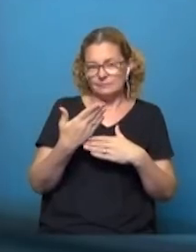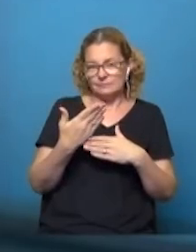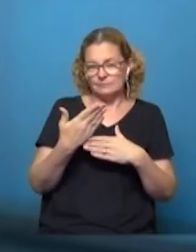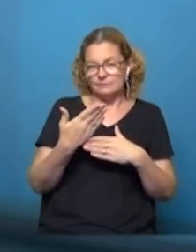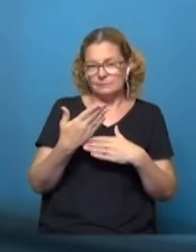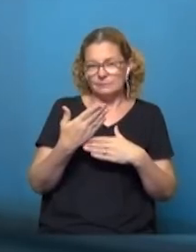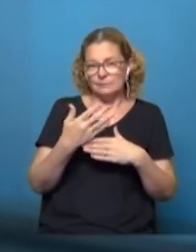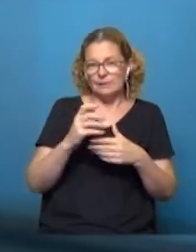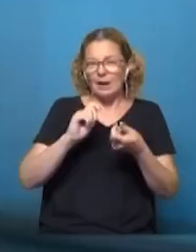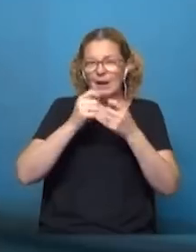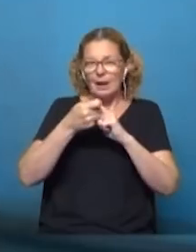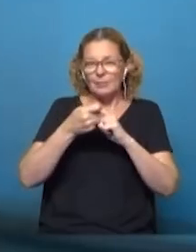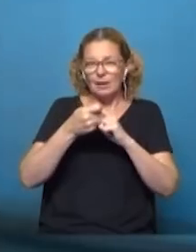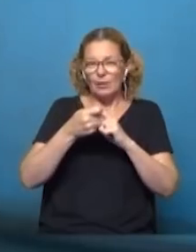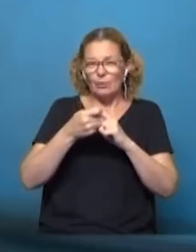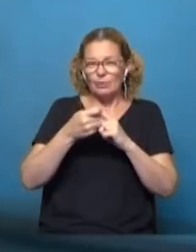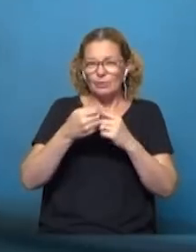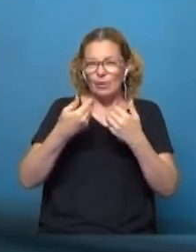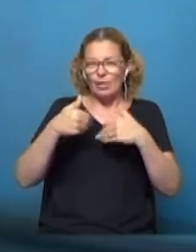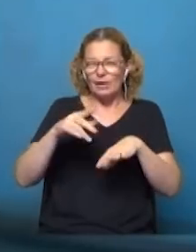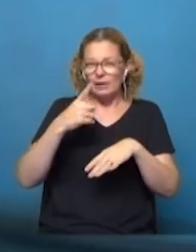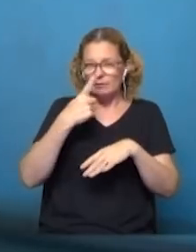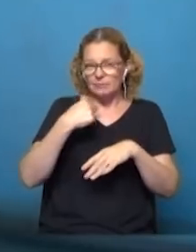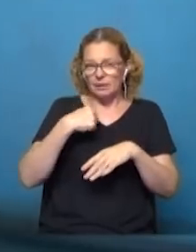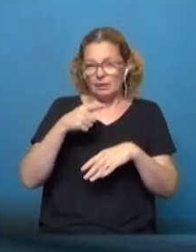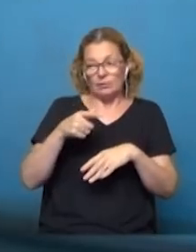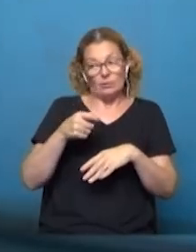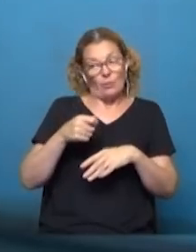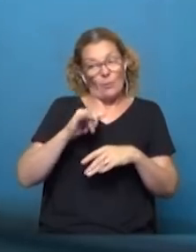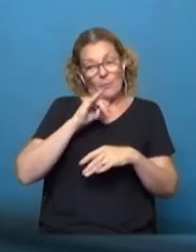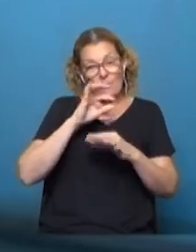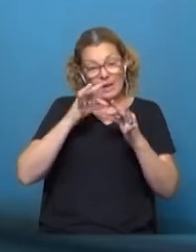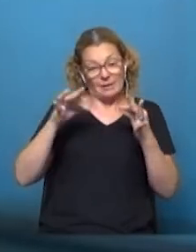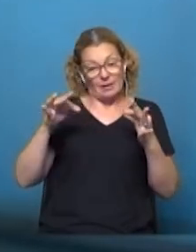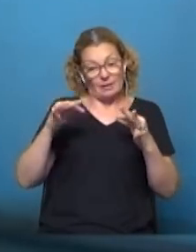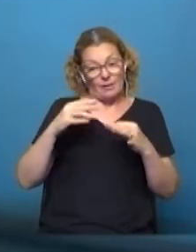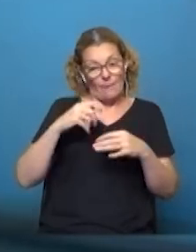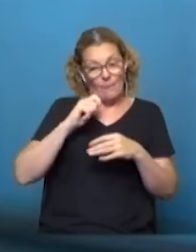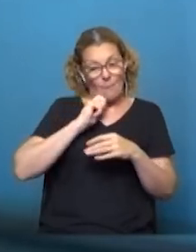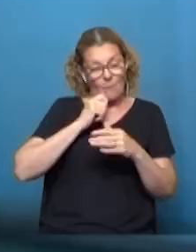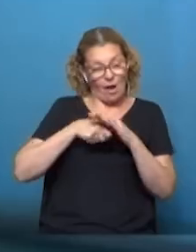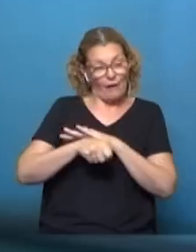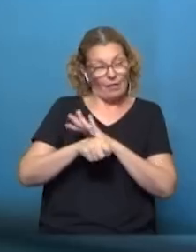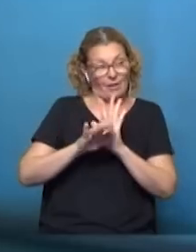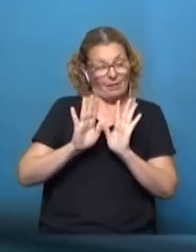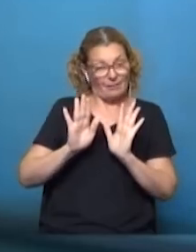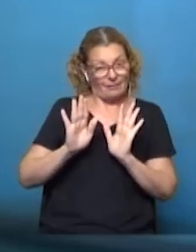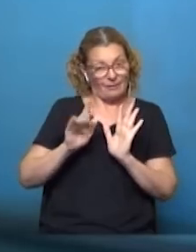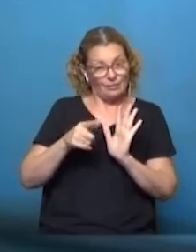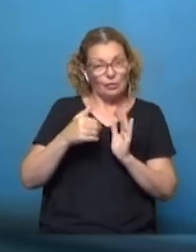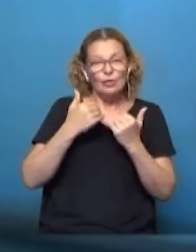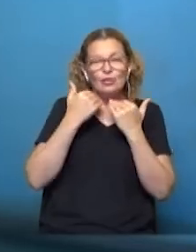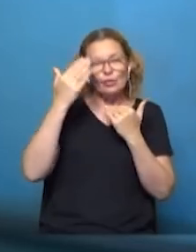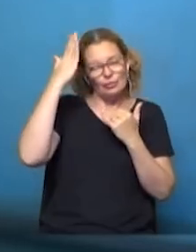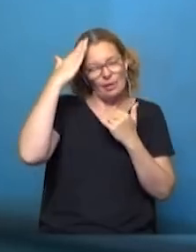solo cambian cuando dejan de respirar ese es un mensaje mafioso de mafia está claro y eso lo sabe